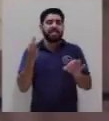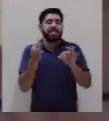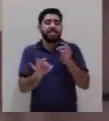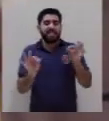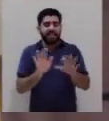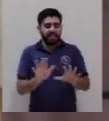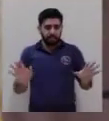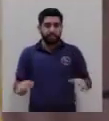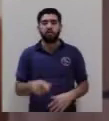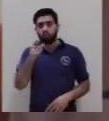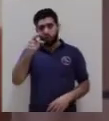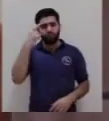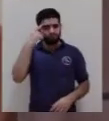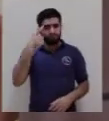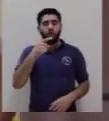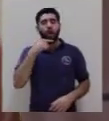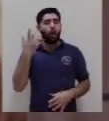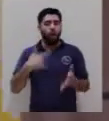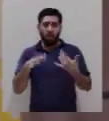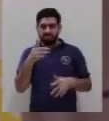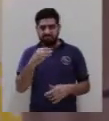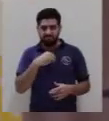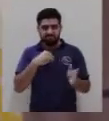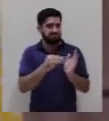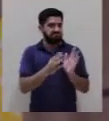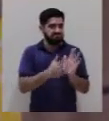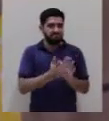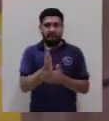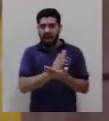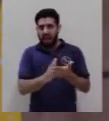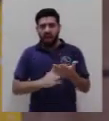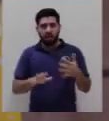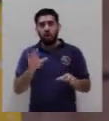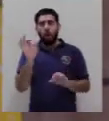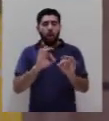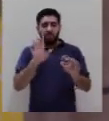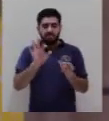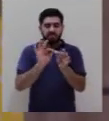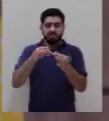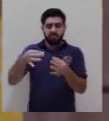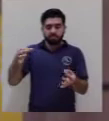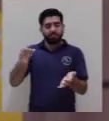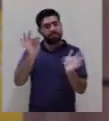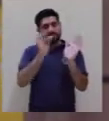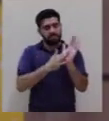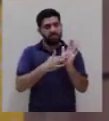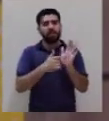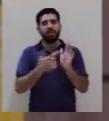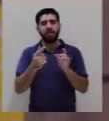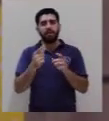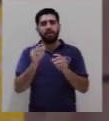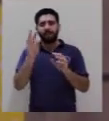Y ustedes pueden colocar los colores que quieran. En los organizadores gráficos también podemos colocar figuritas, que solo con